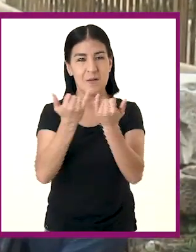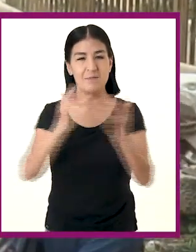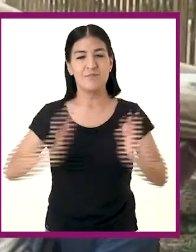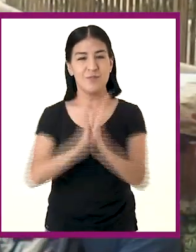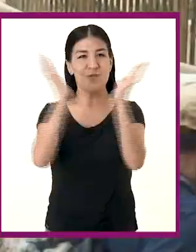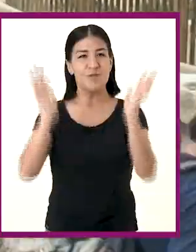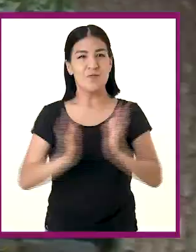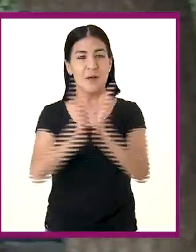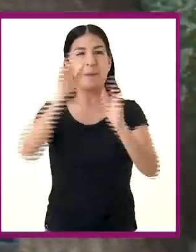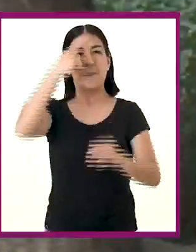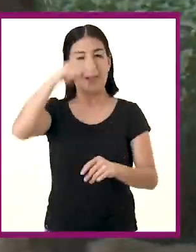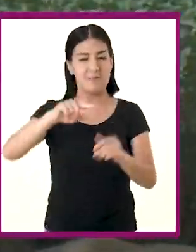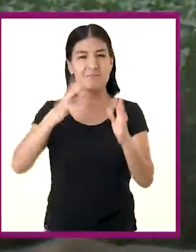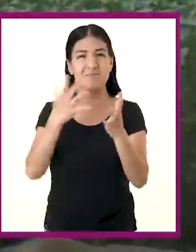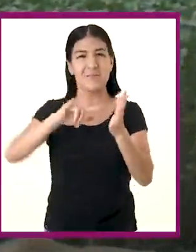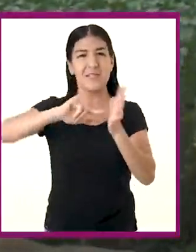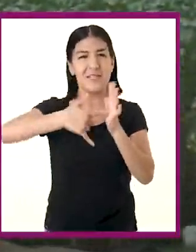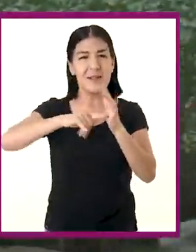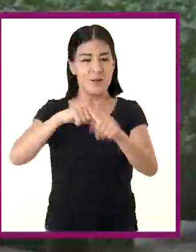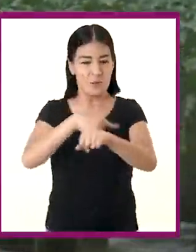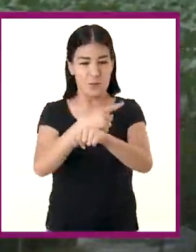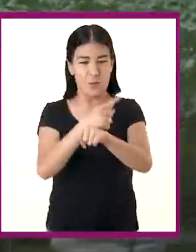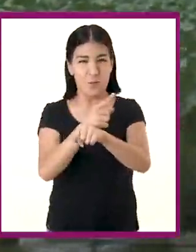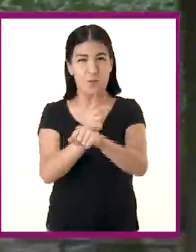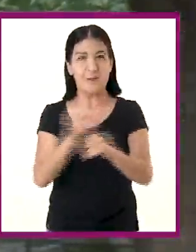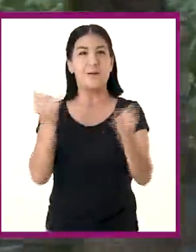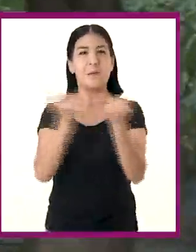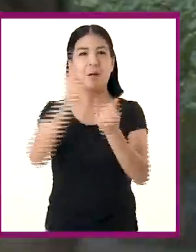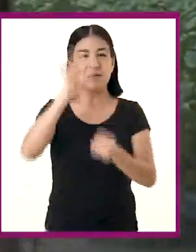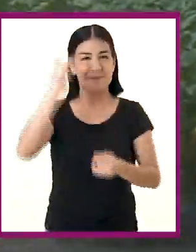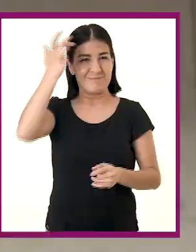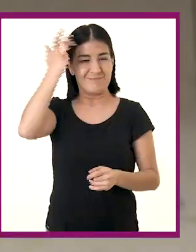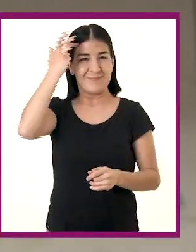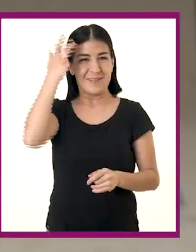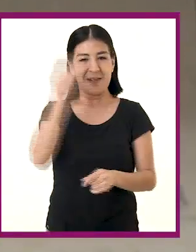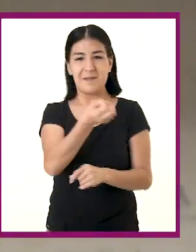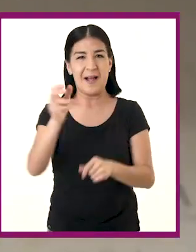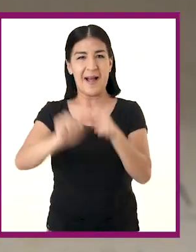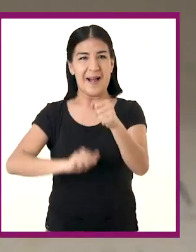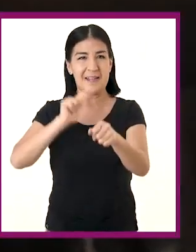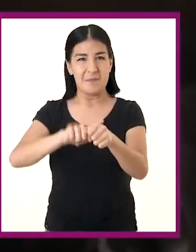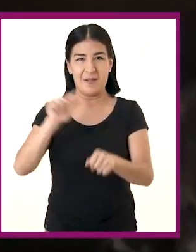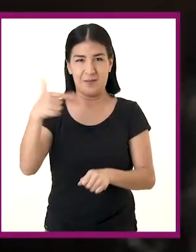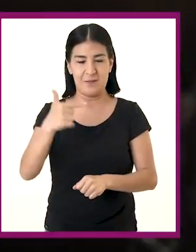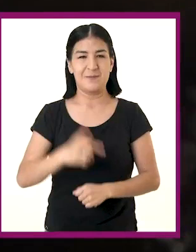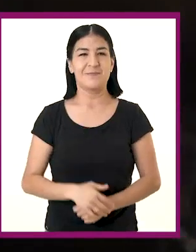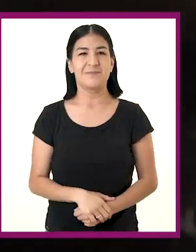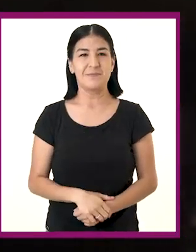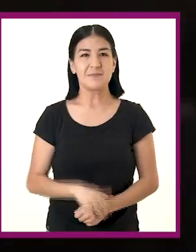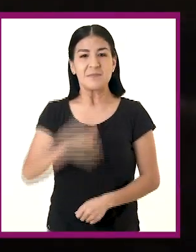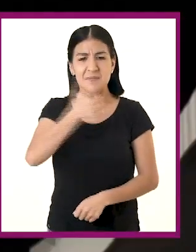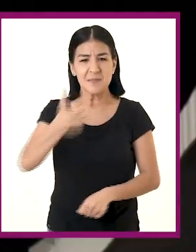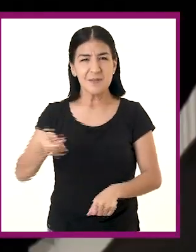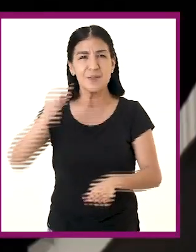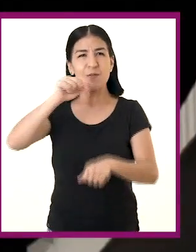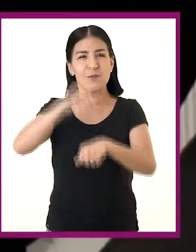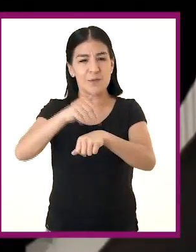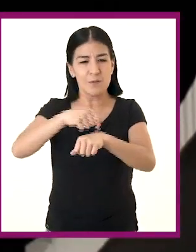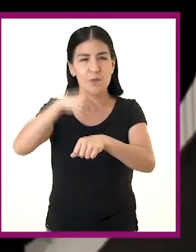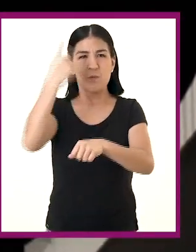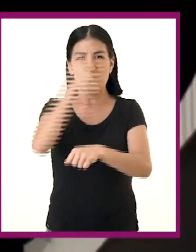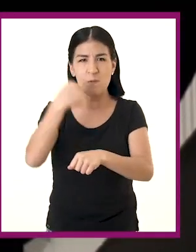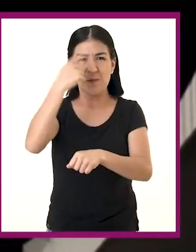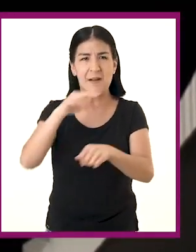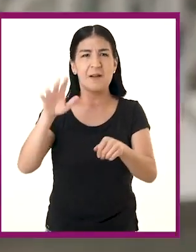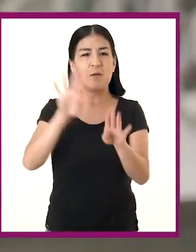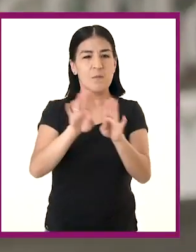se construyó una fuente que también funcionaba como reloj con 12 cabezas de los animales del zodiaco chino.